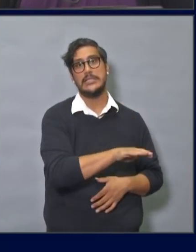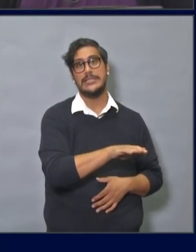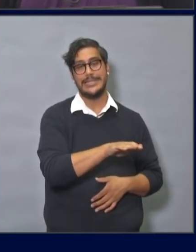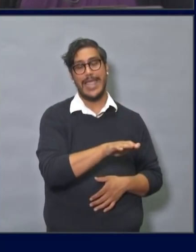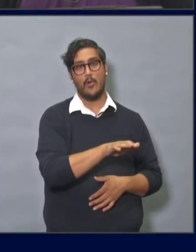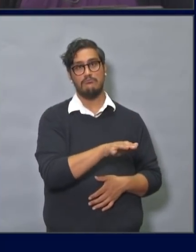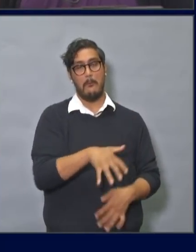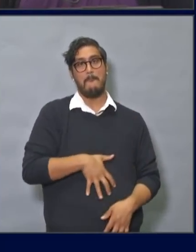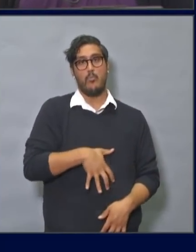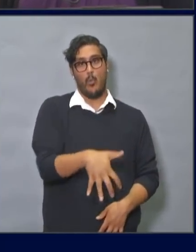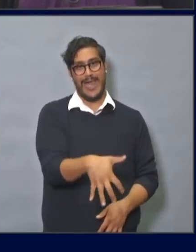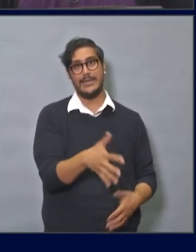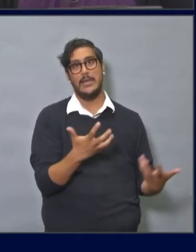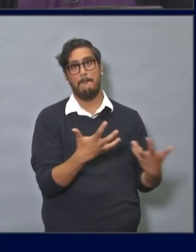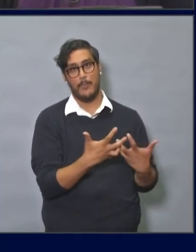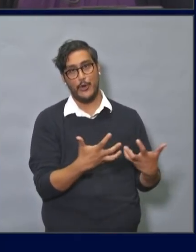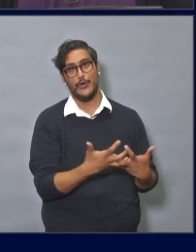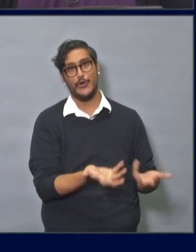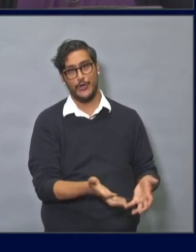slide.